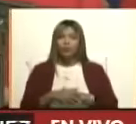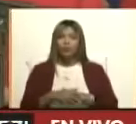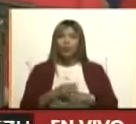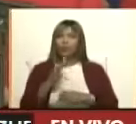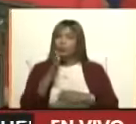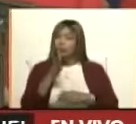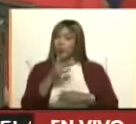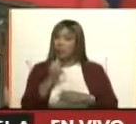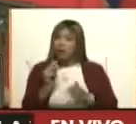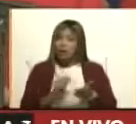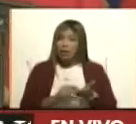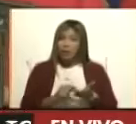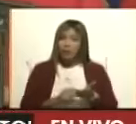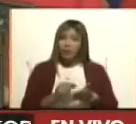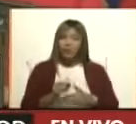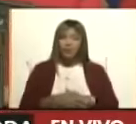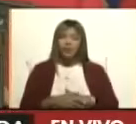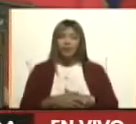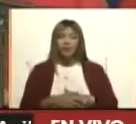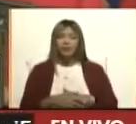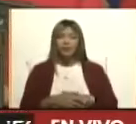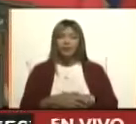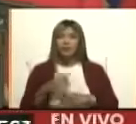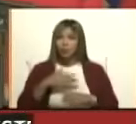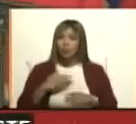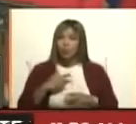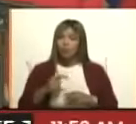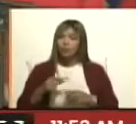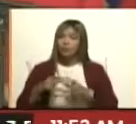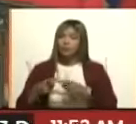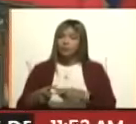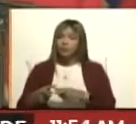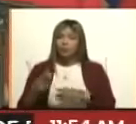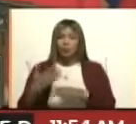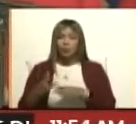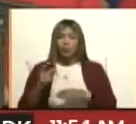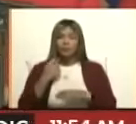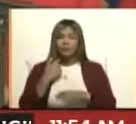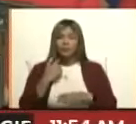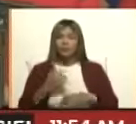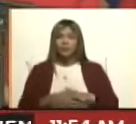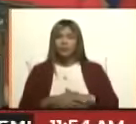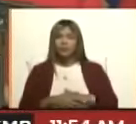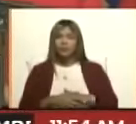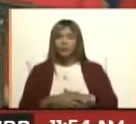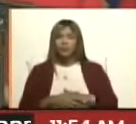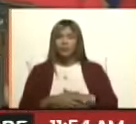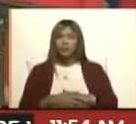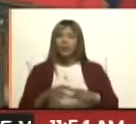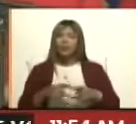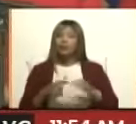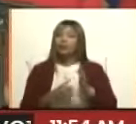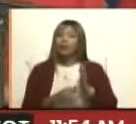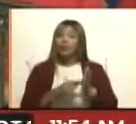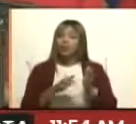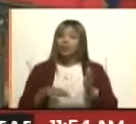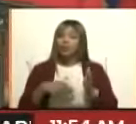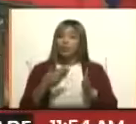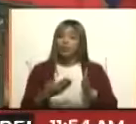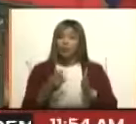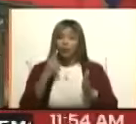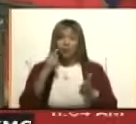consigo rápidamente la que esté vigente, puedo llevar esa cédula, ¿verdad? El instrumento que después, bueno, va a